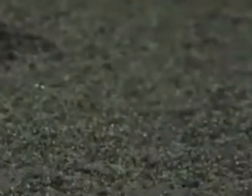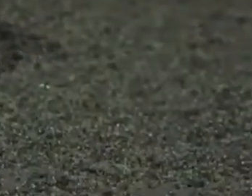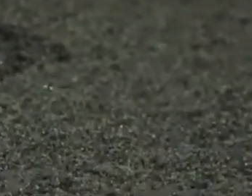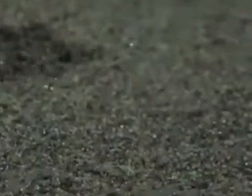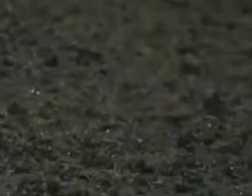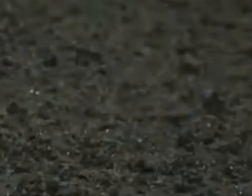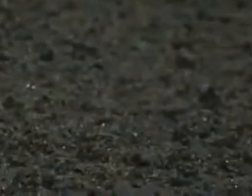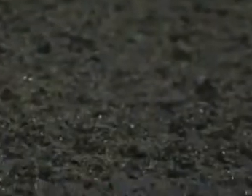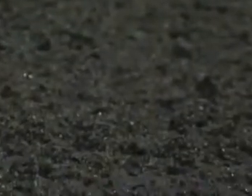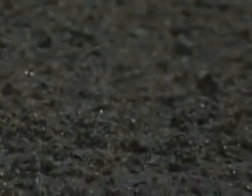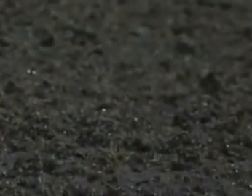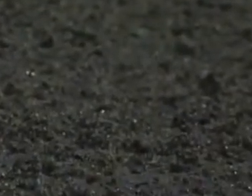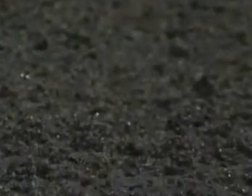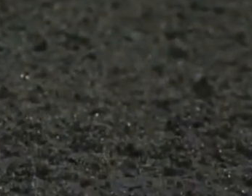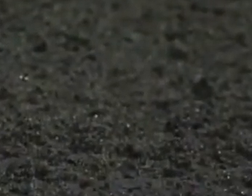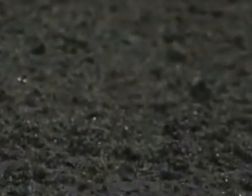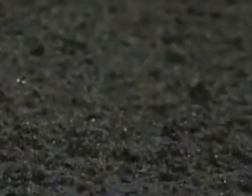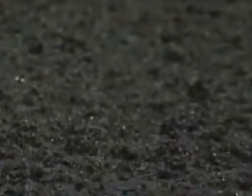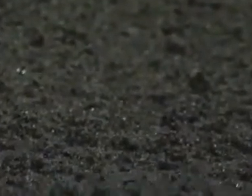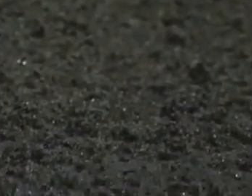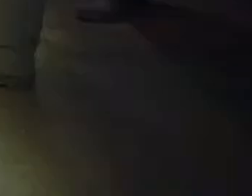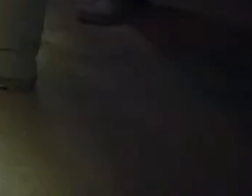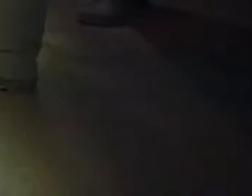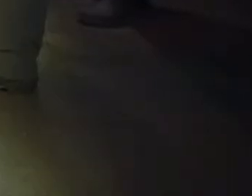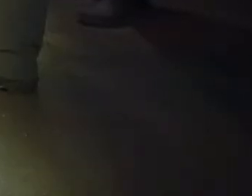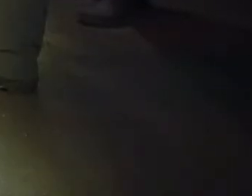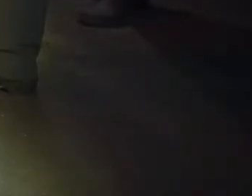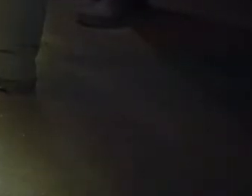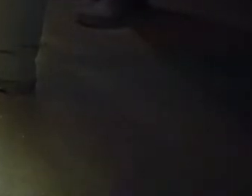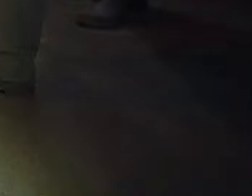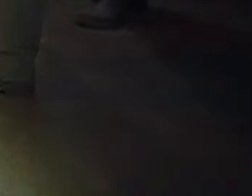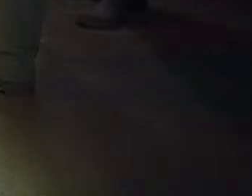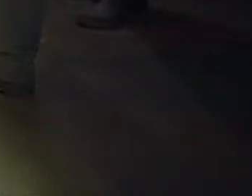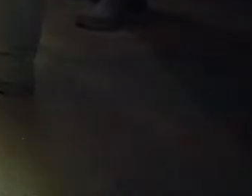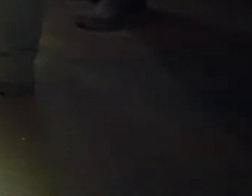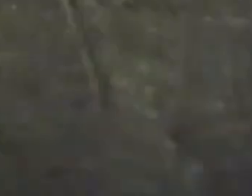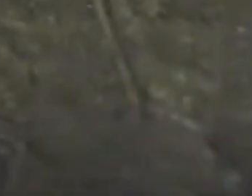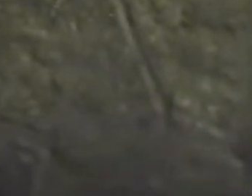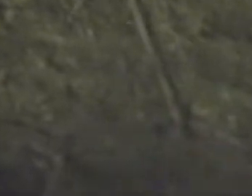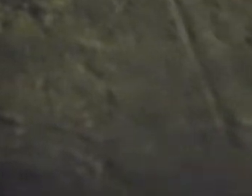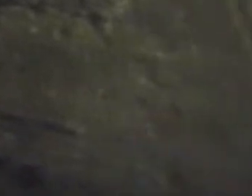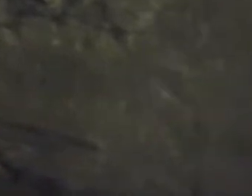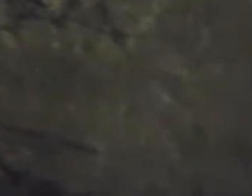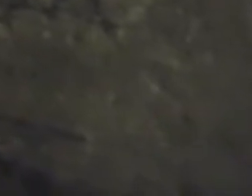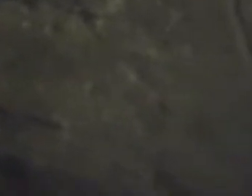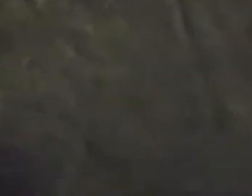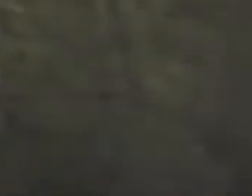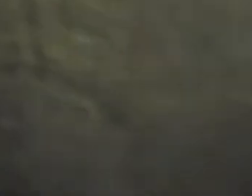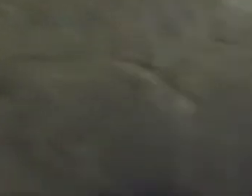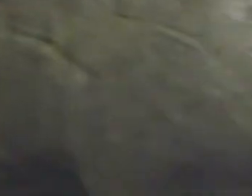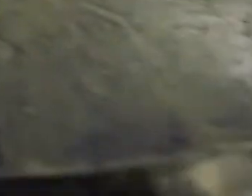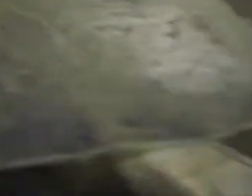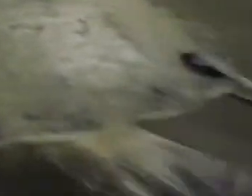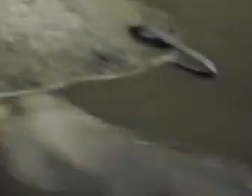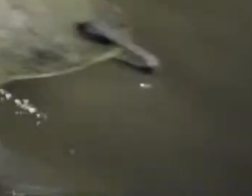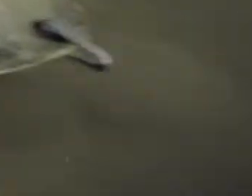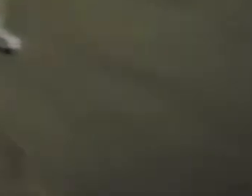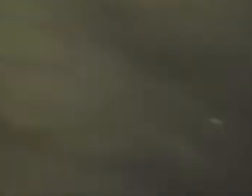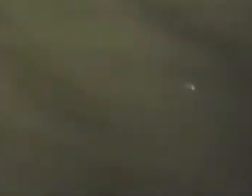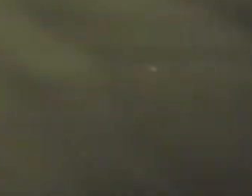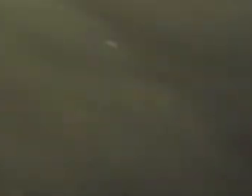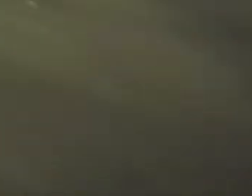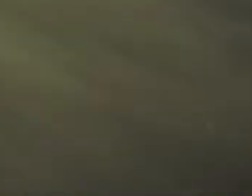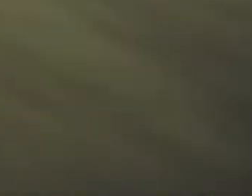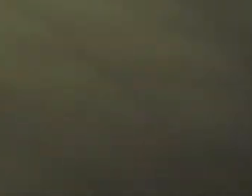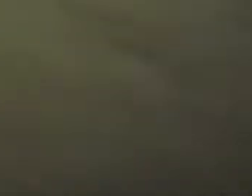que estamos buscando. No quiere decir de que yo venga a enseñarles a ellos cosas relacionadas con sus formas de vida.